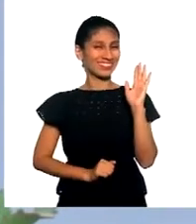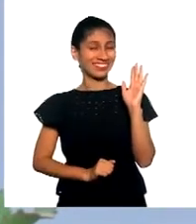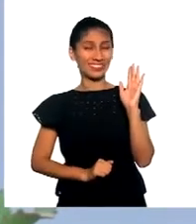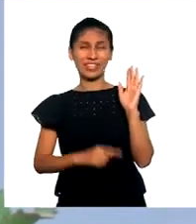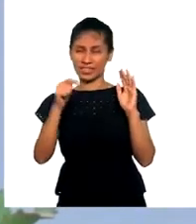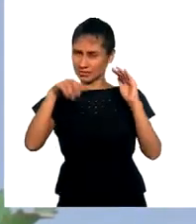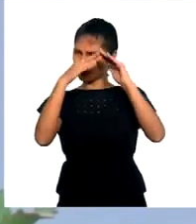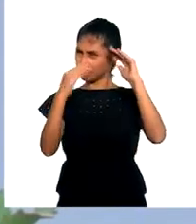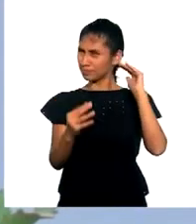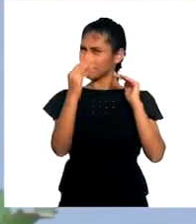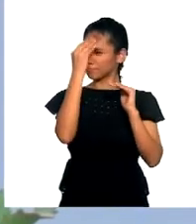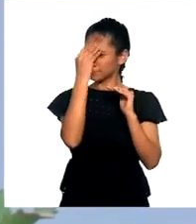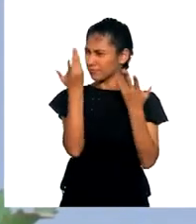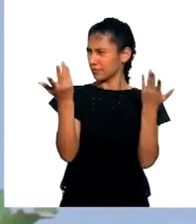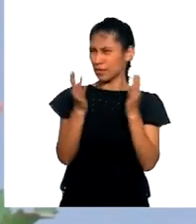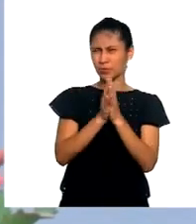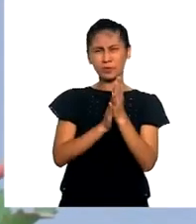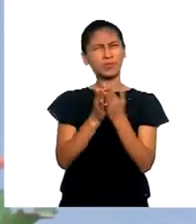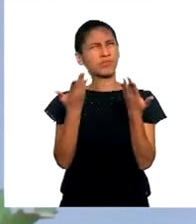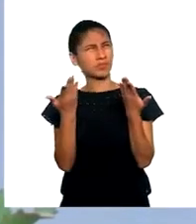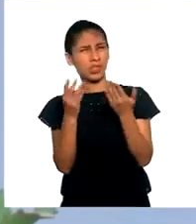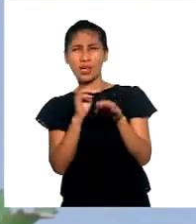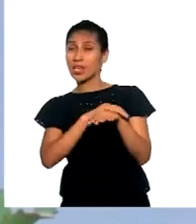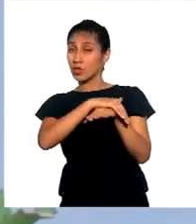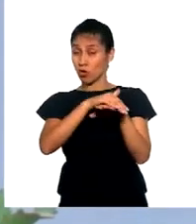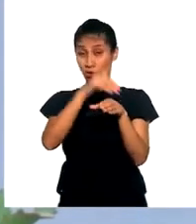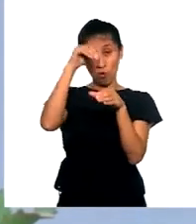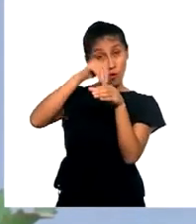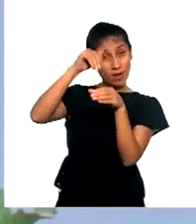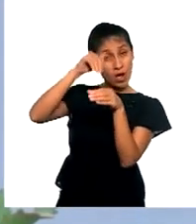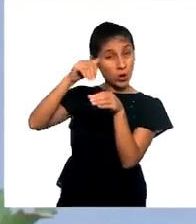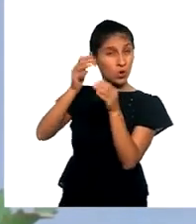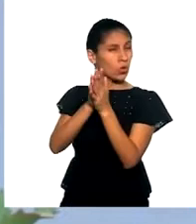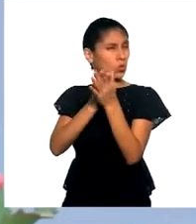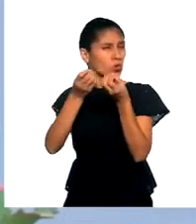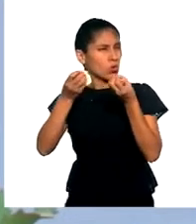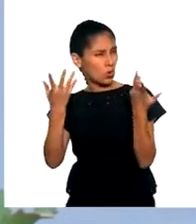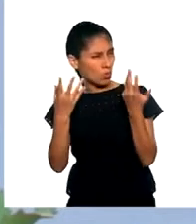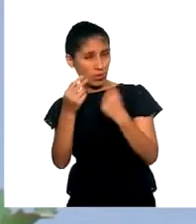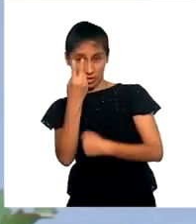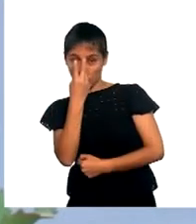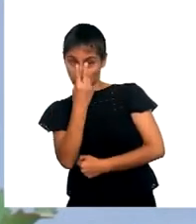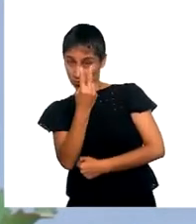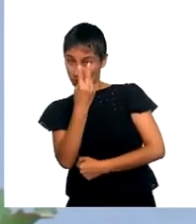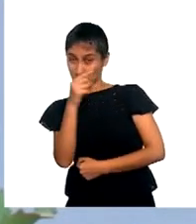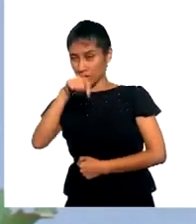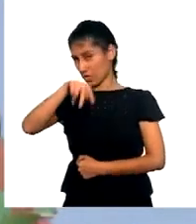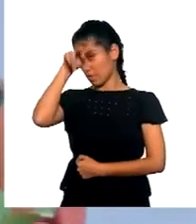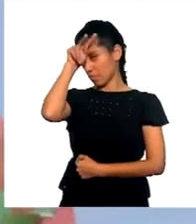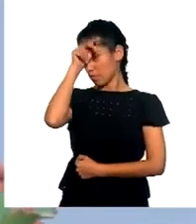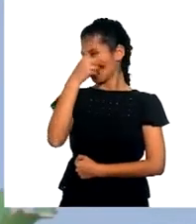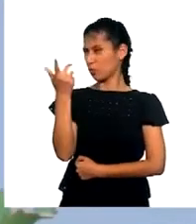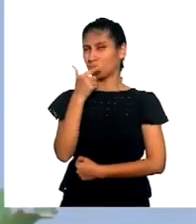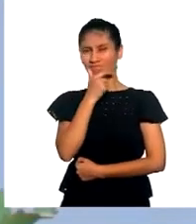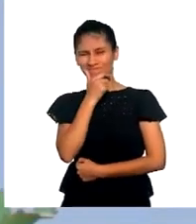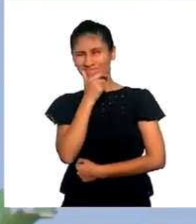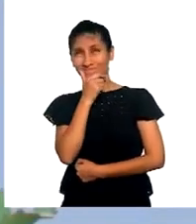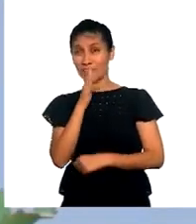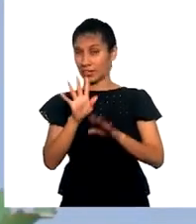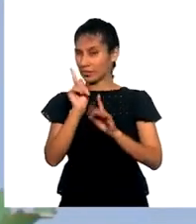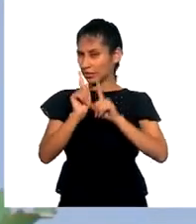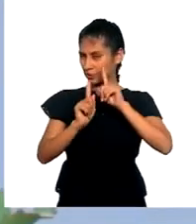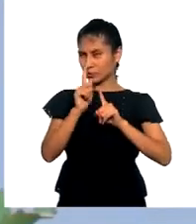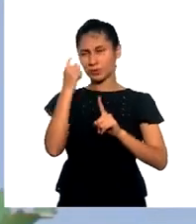en aprendo en casa estamos tratando de entender cómo funciona el ahorro y hemos visto que la bancarización en perú está aún en marcha